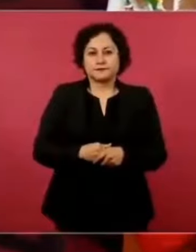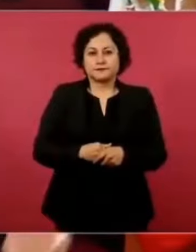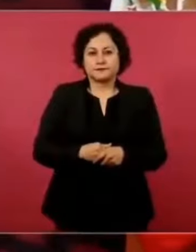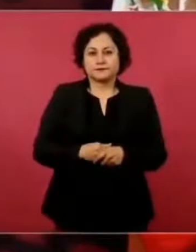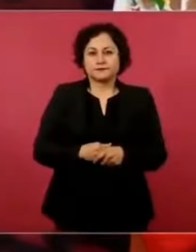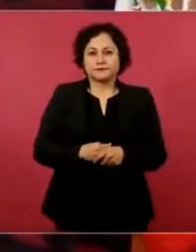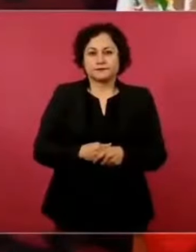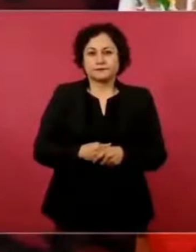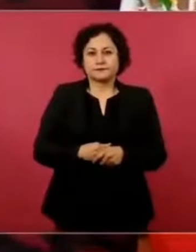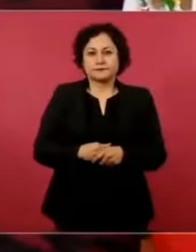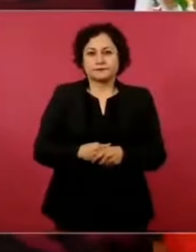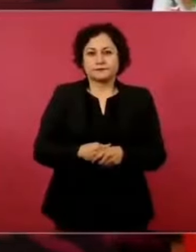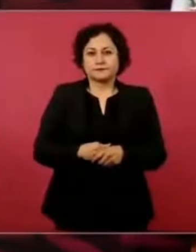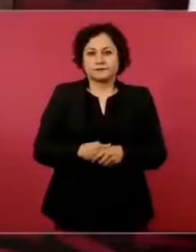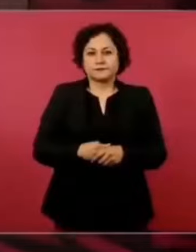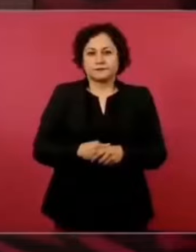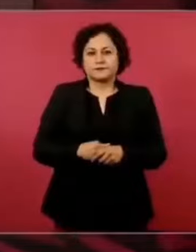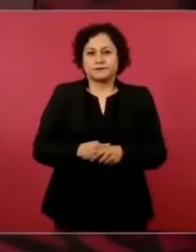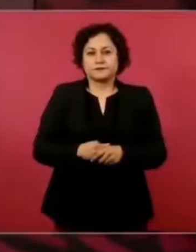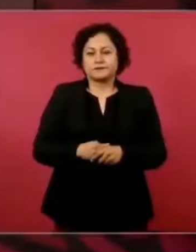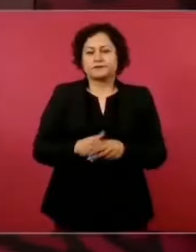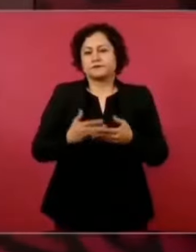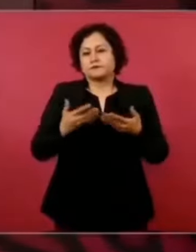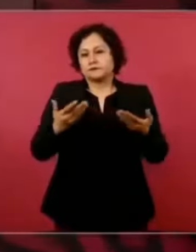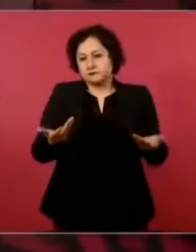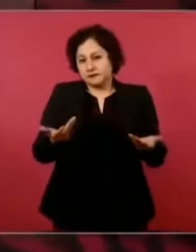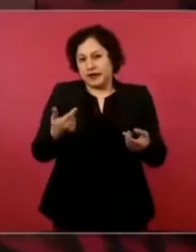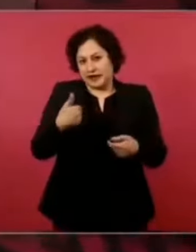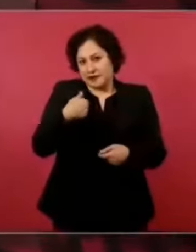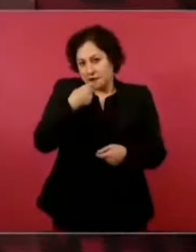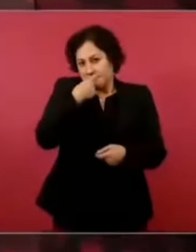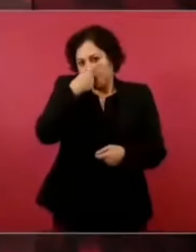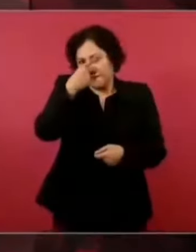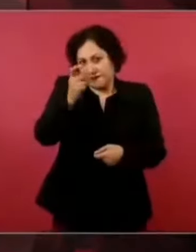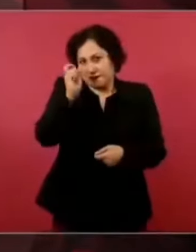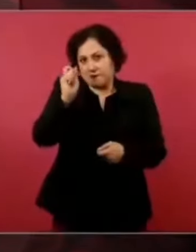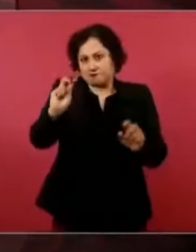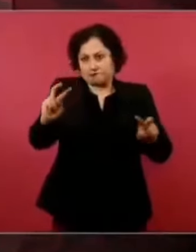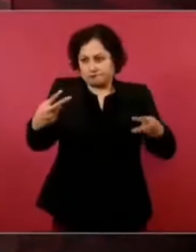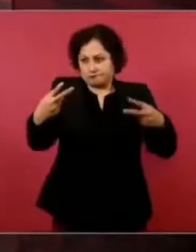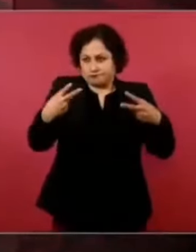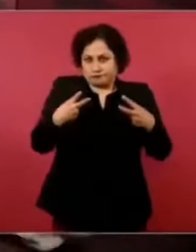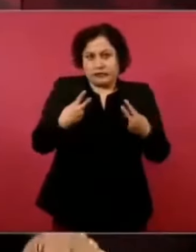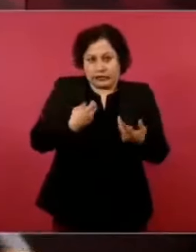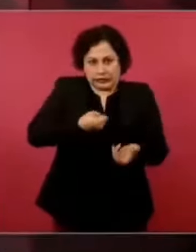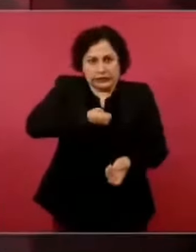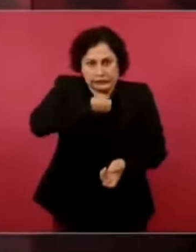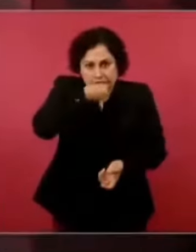está averiada un poco la carrocería, pero el motor está